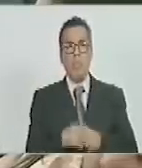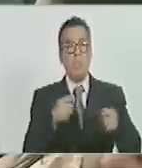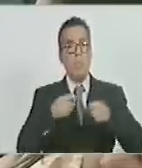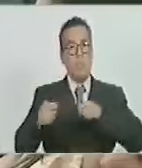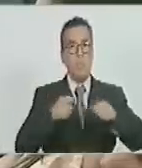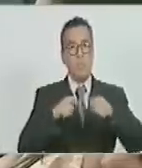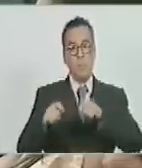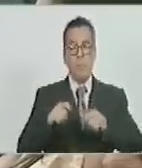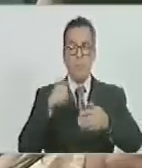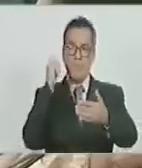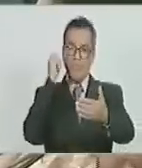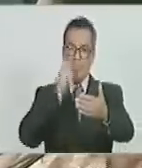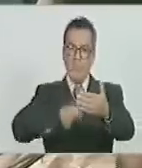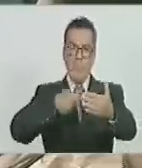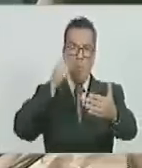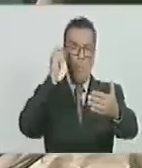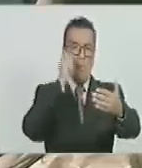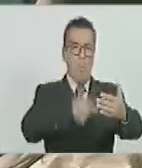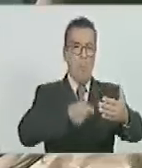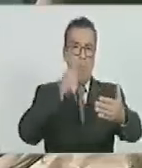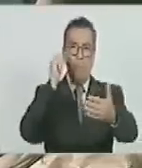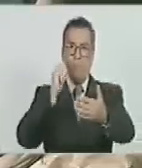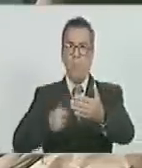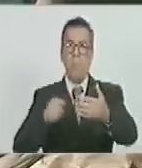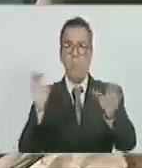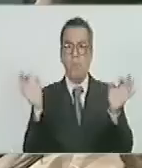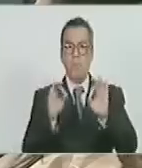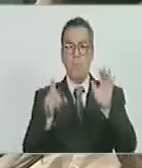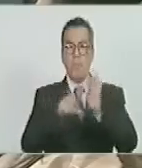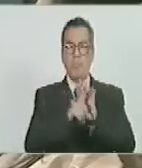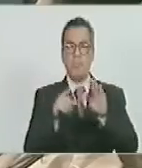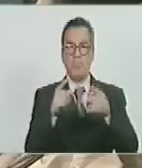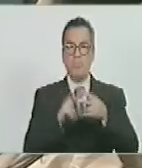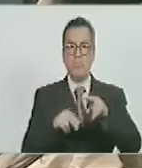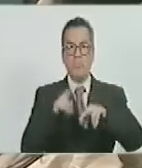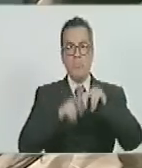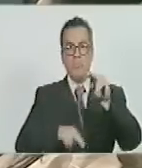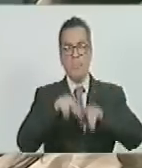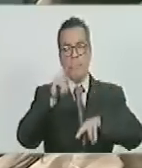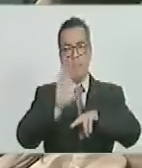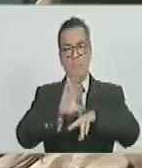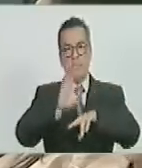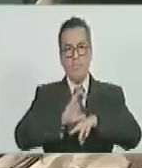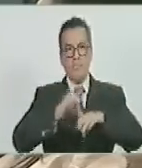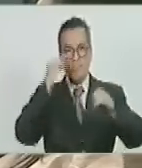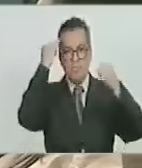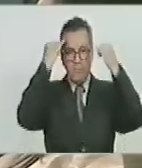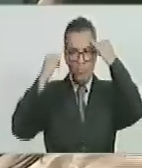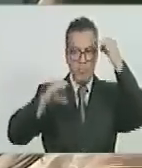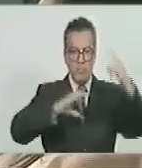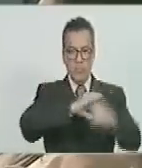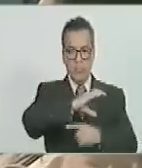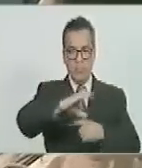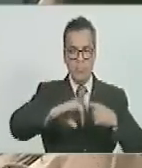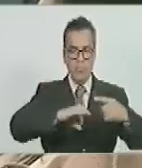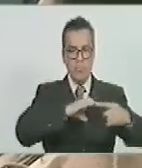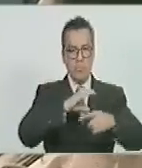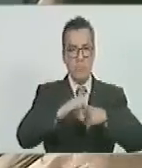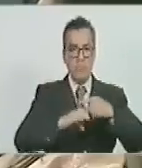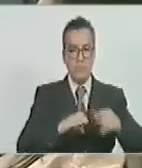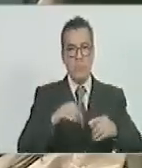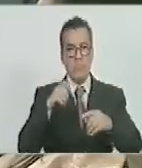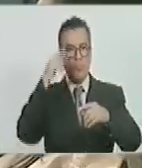actividades mineras, la minería ilegal, crear centro de investigación científica amazónica,